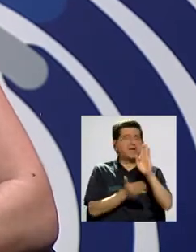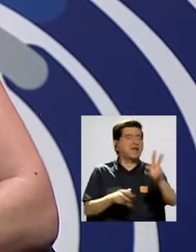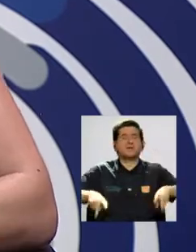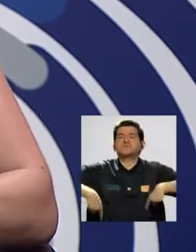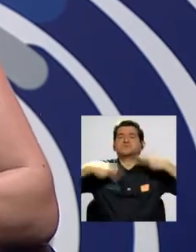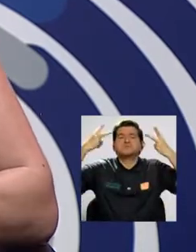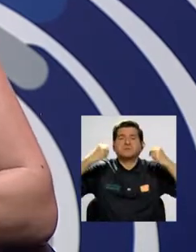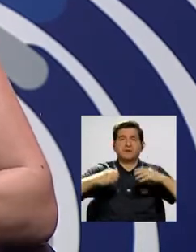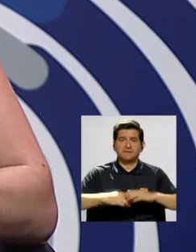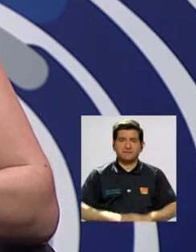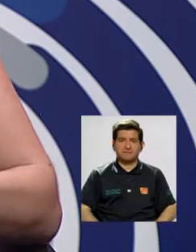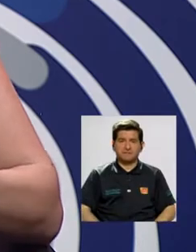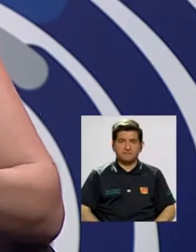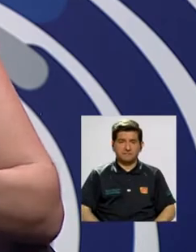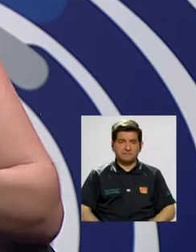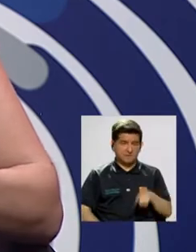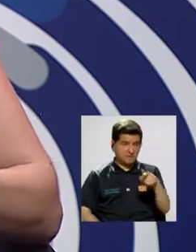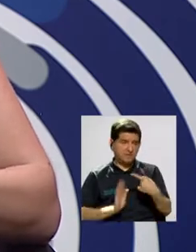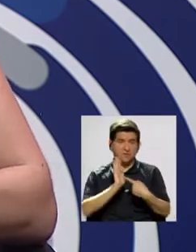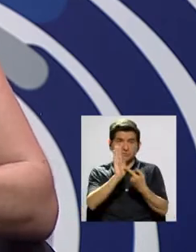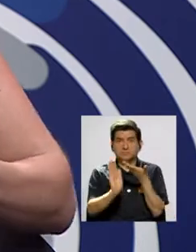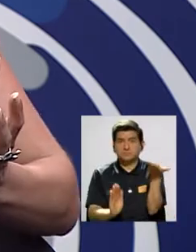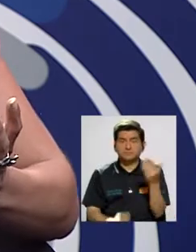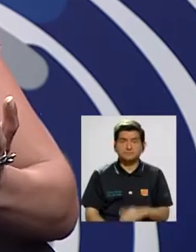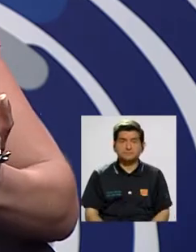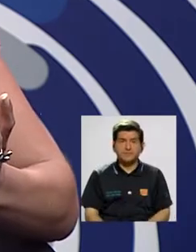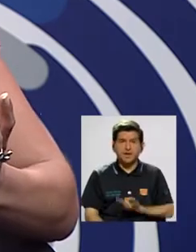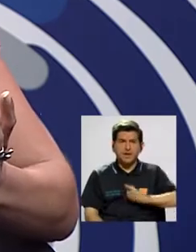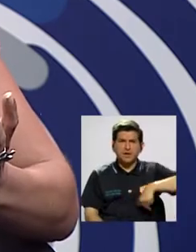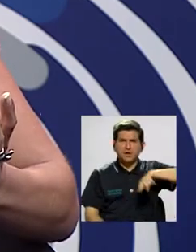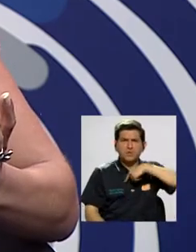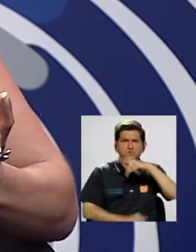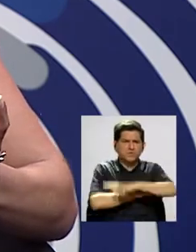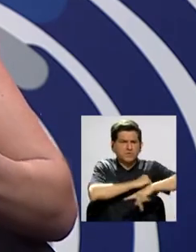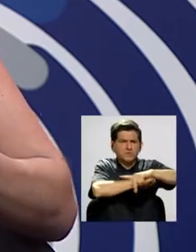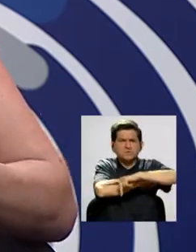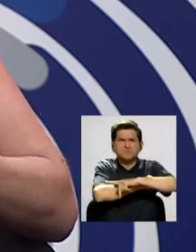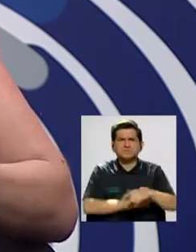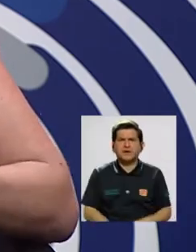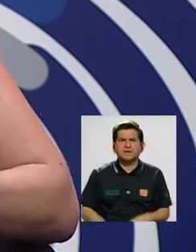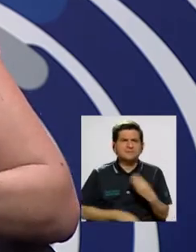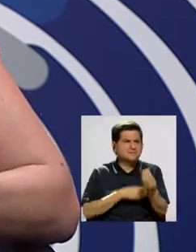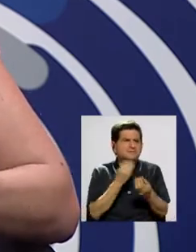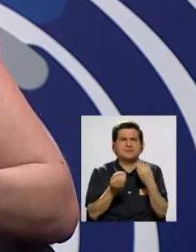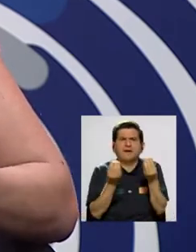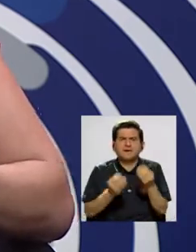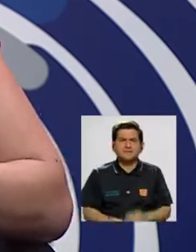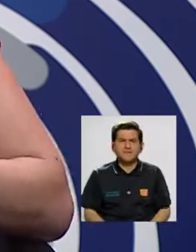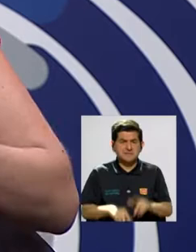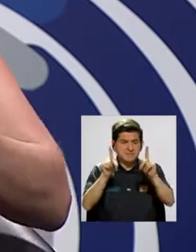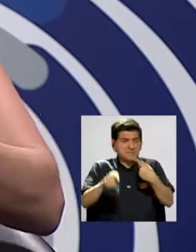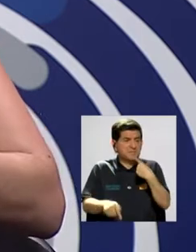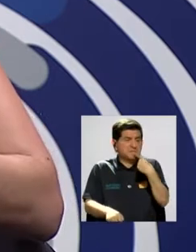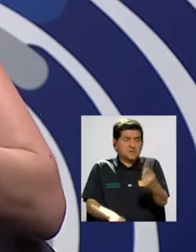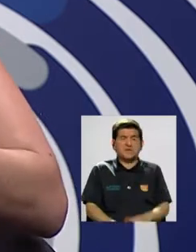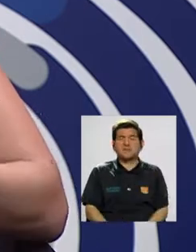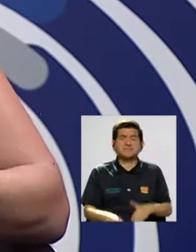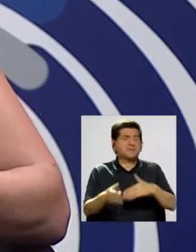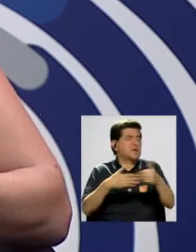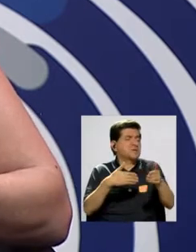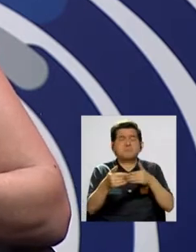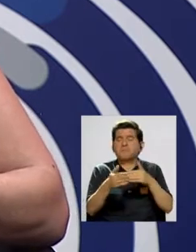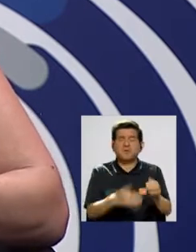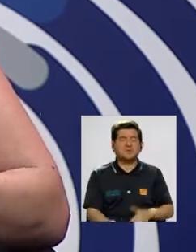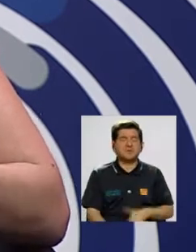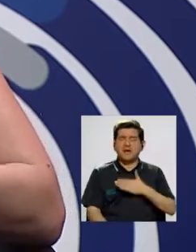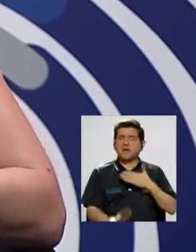vidas. Y eso lo que te dice es, bueno, ¿a dónde hemos estado como país? Sí. Si una persona puede llegar hoy y decir, lo que pase no me